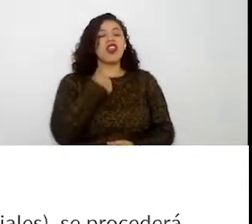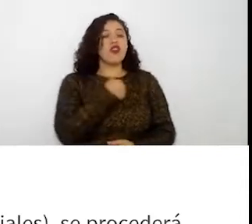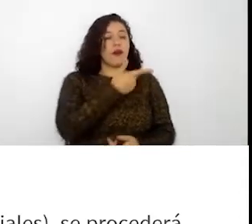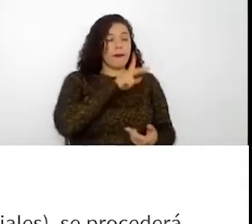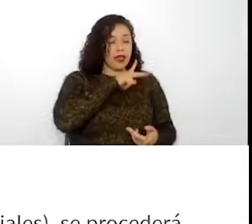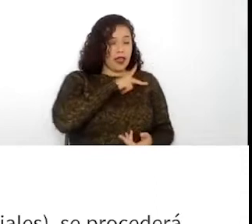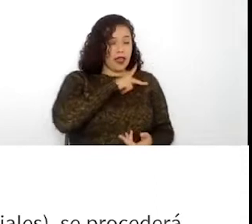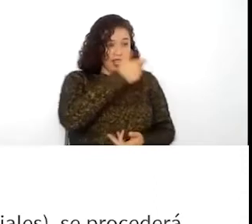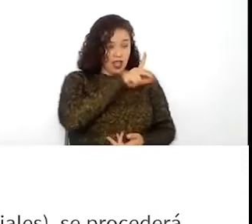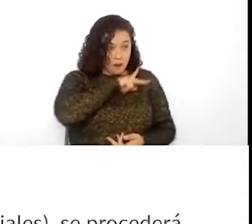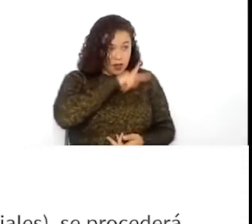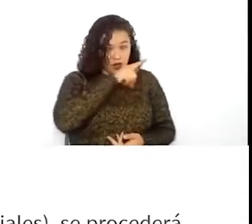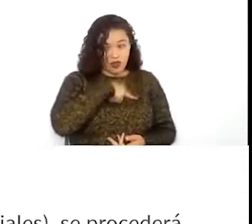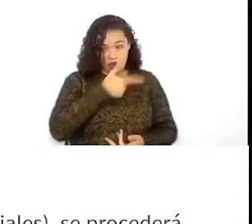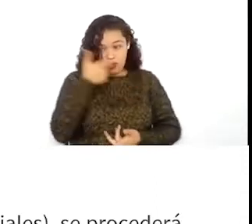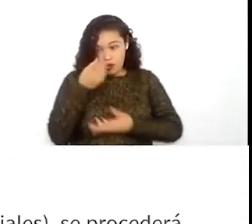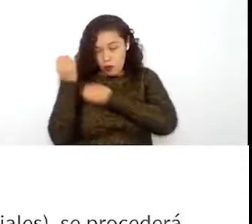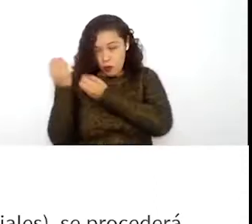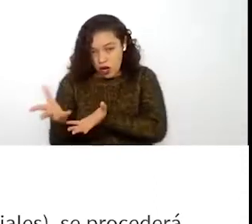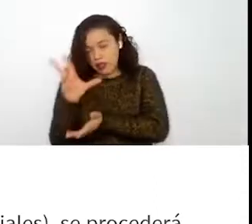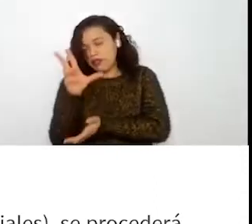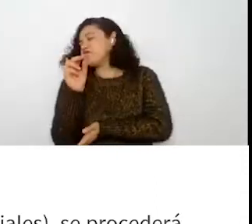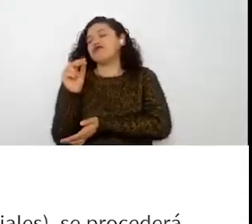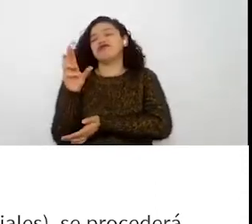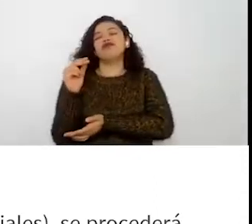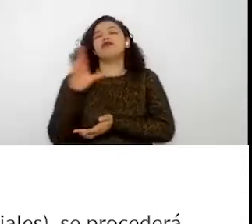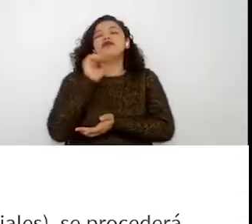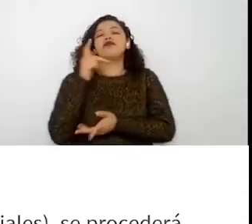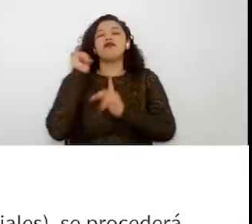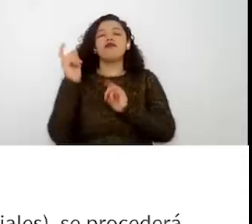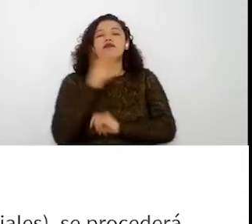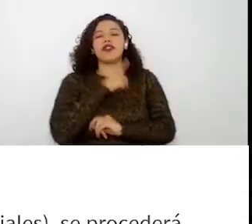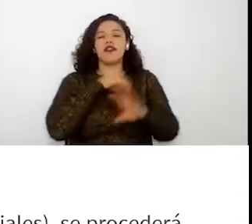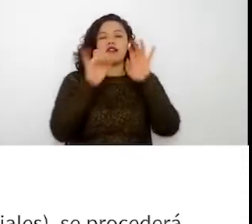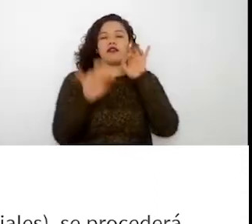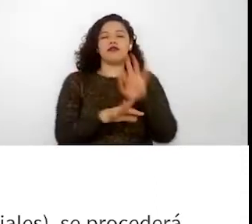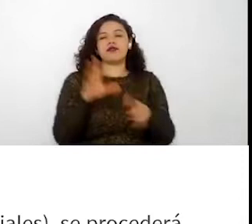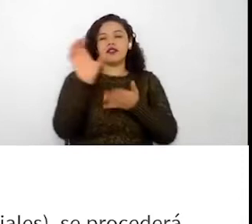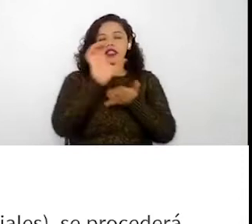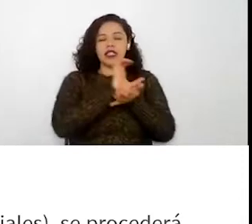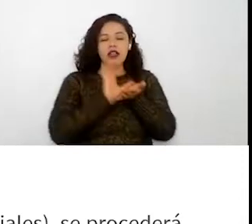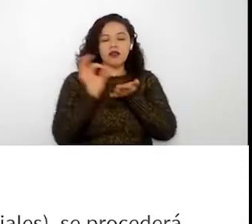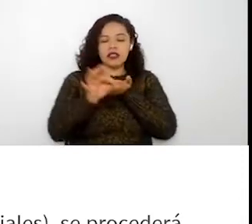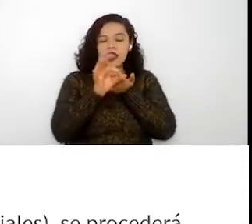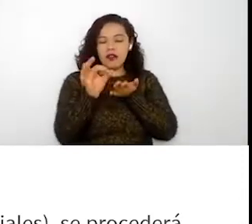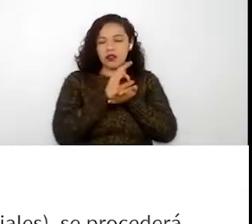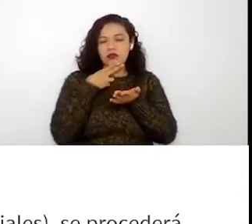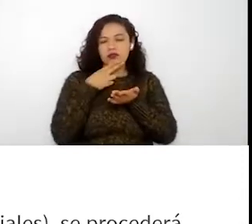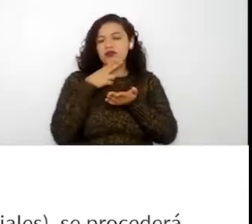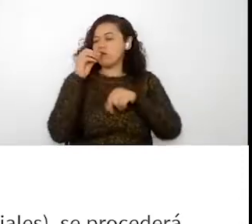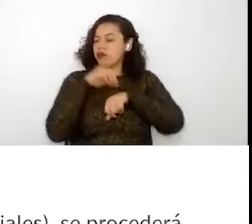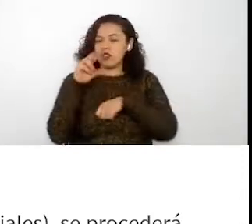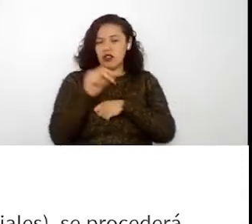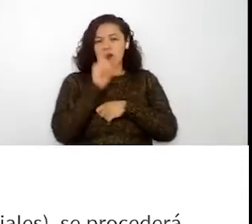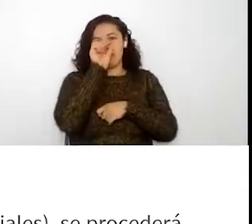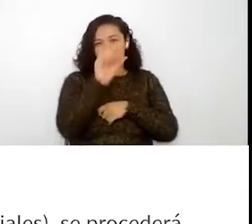de recursos otro punto al realizar la captura las cifras deben incluirse sin centavos y al concluir